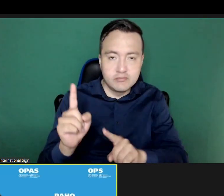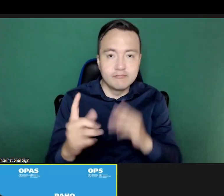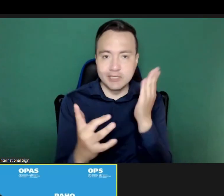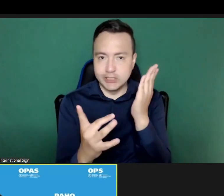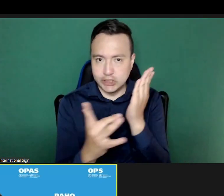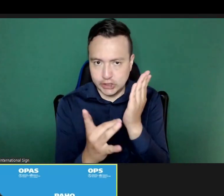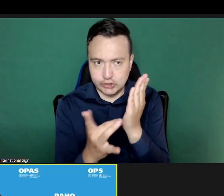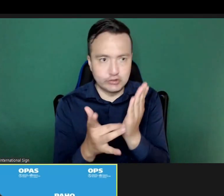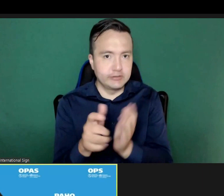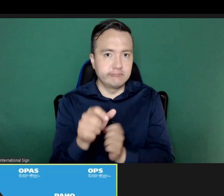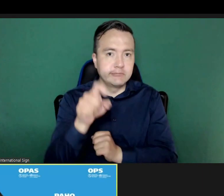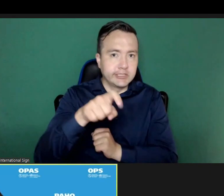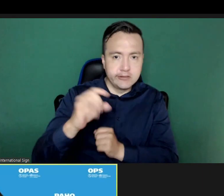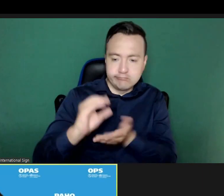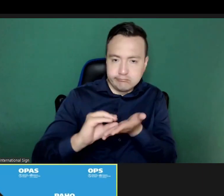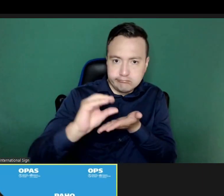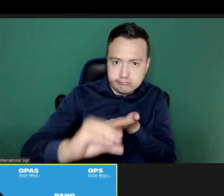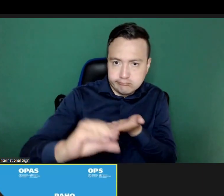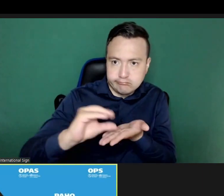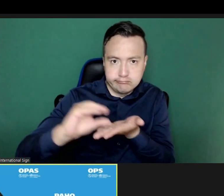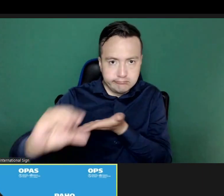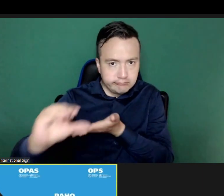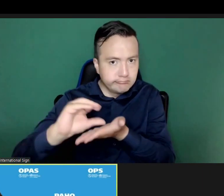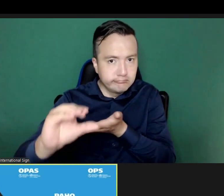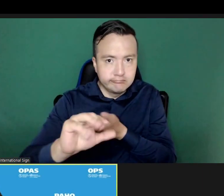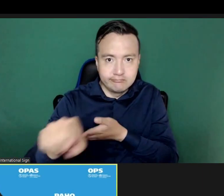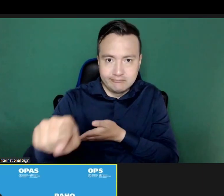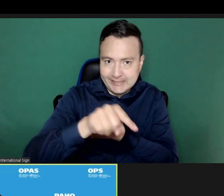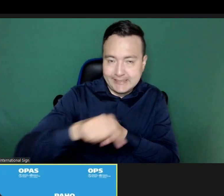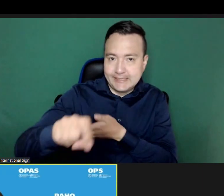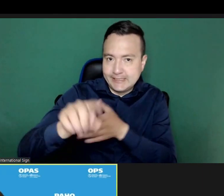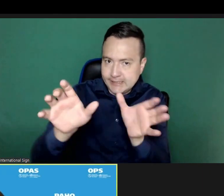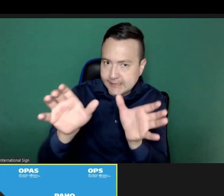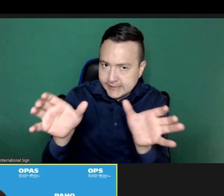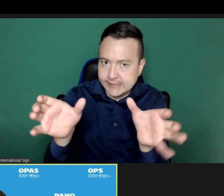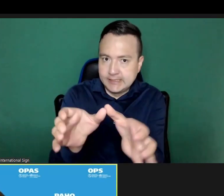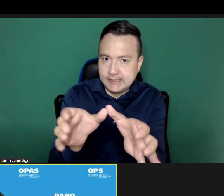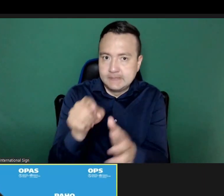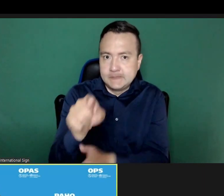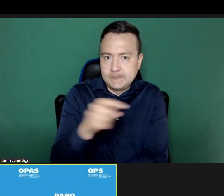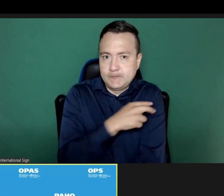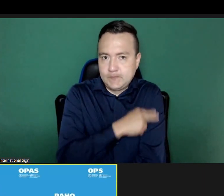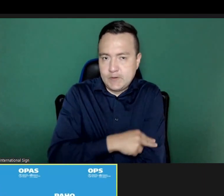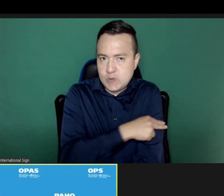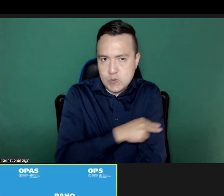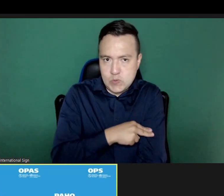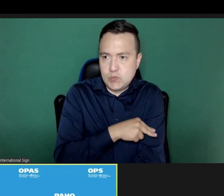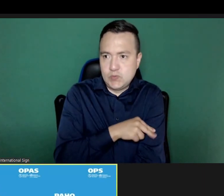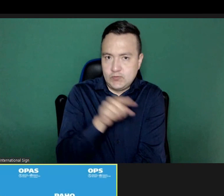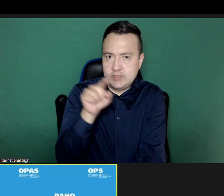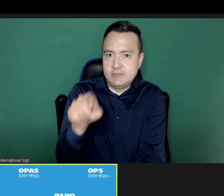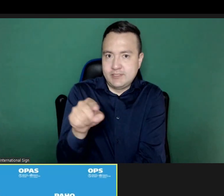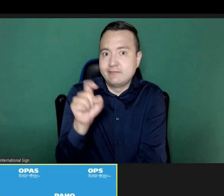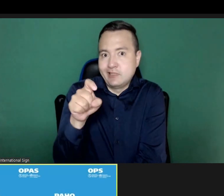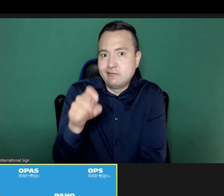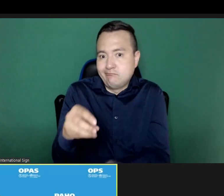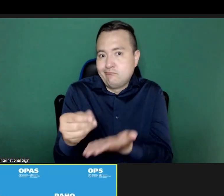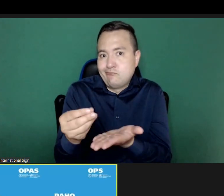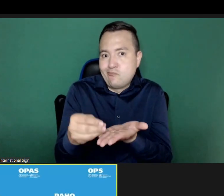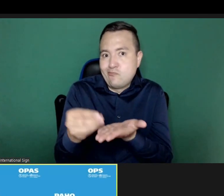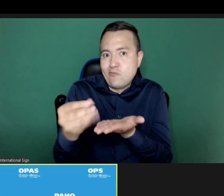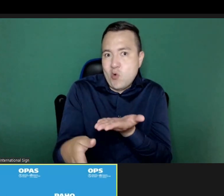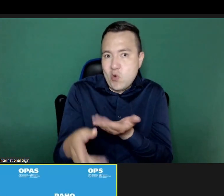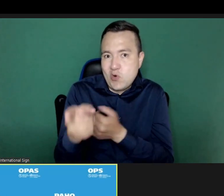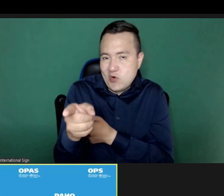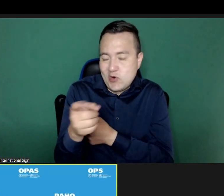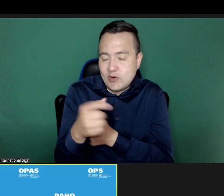y los modelos centrados en los hospitales de atención requieren recursos adicionales, pero